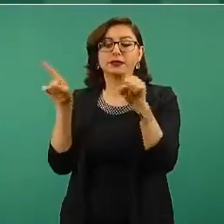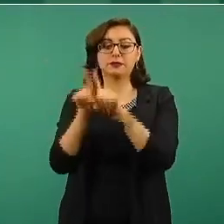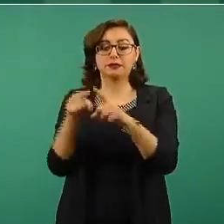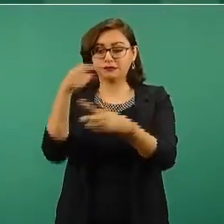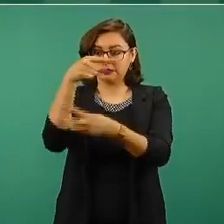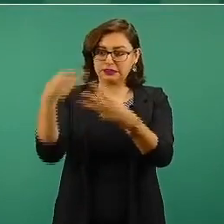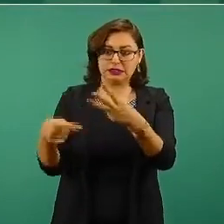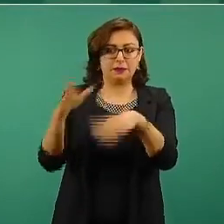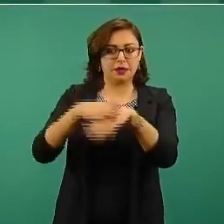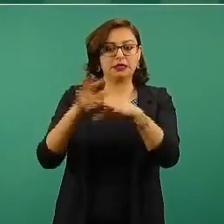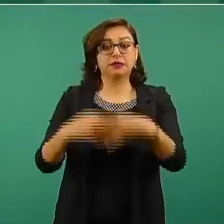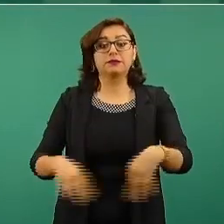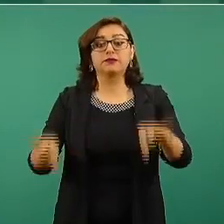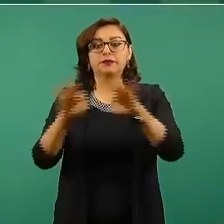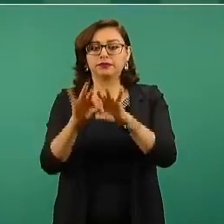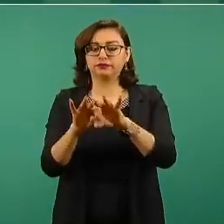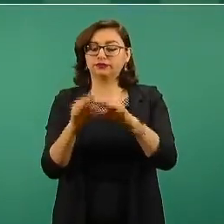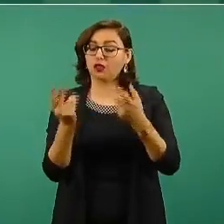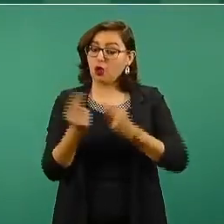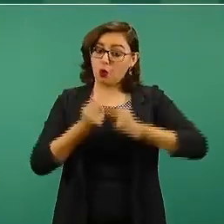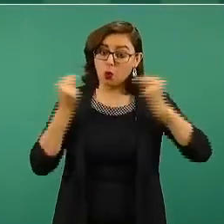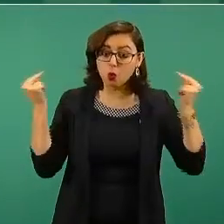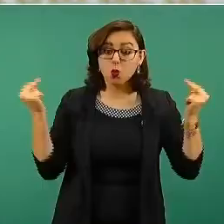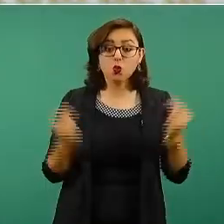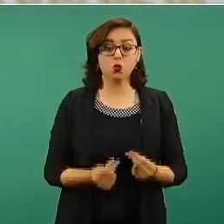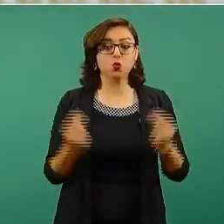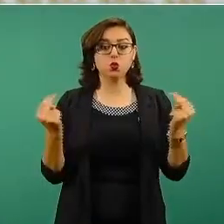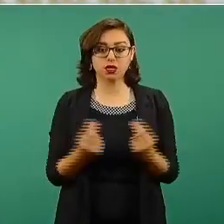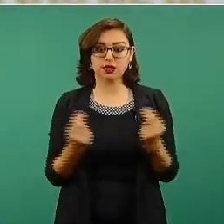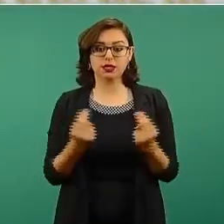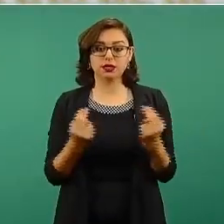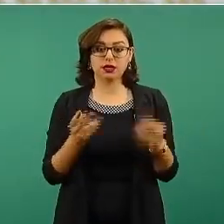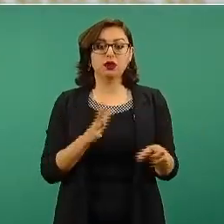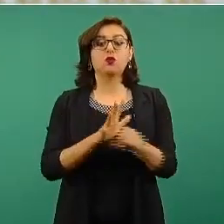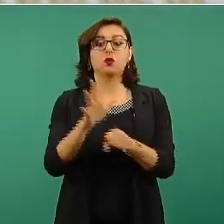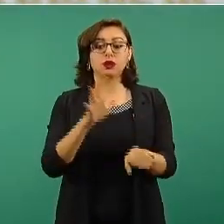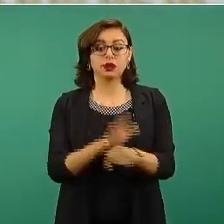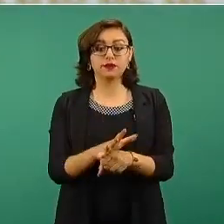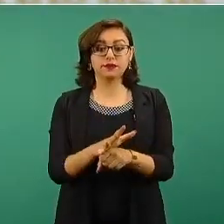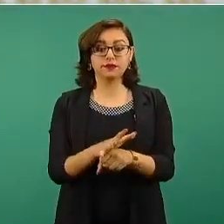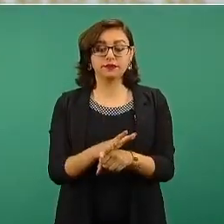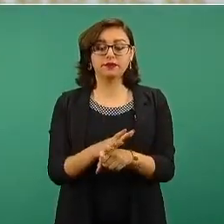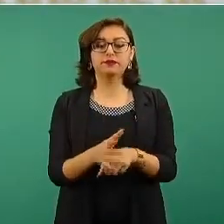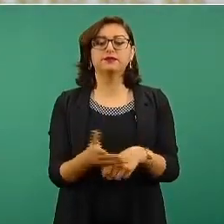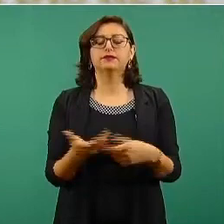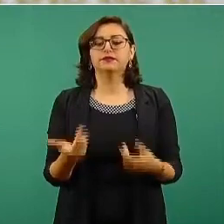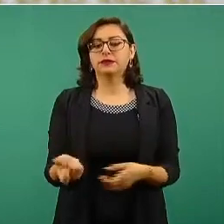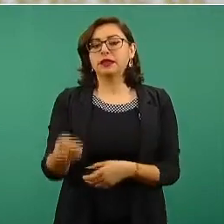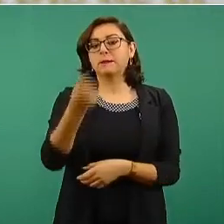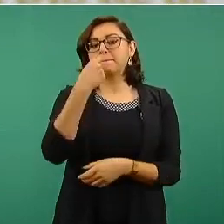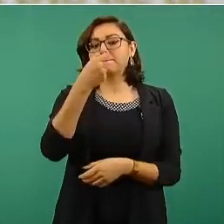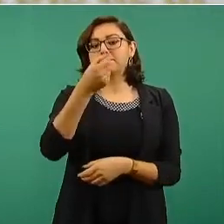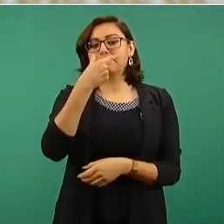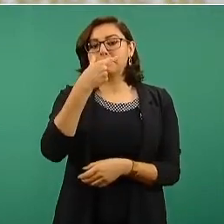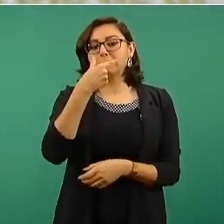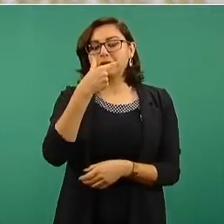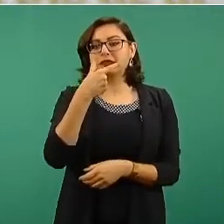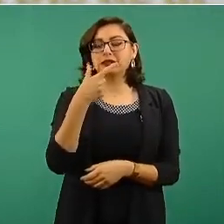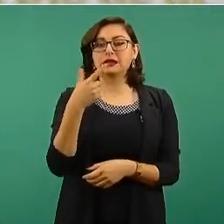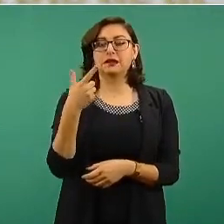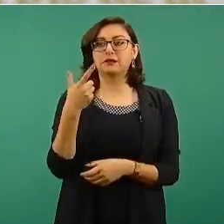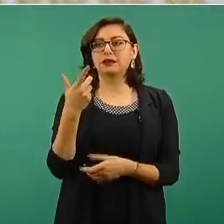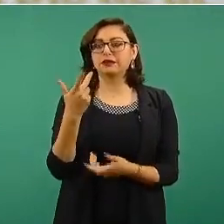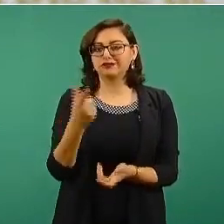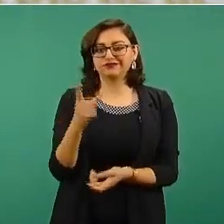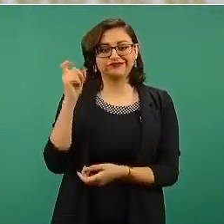más urgente, lo más necesario, desde luego, que son medicamentos que son difíciles